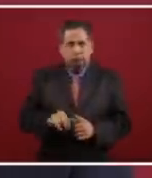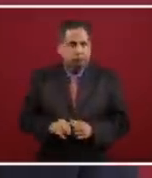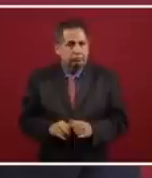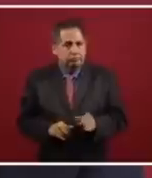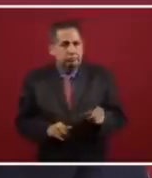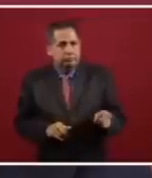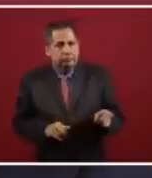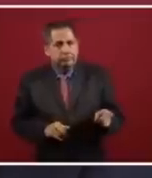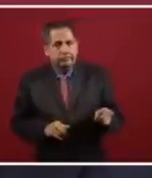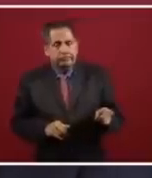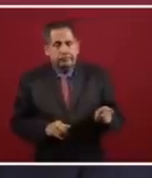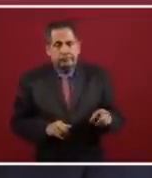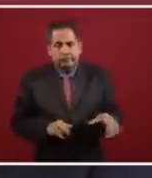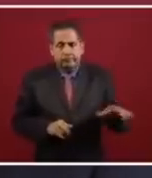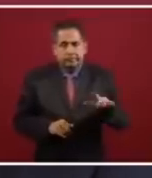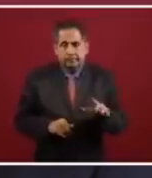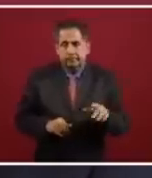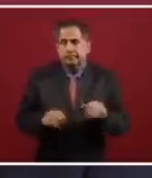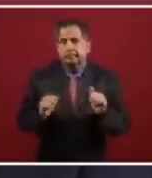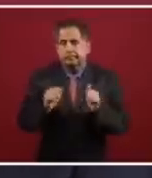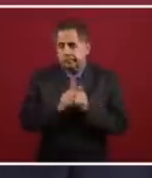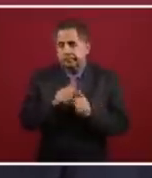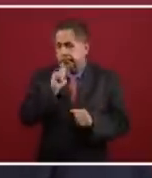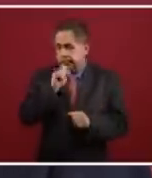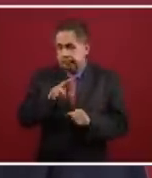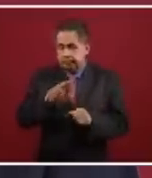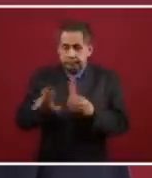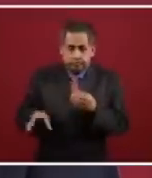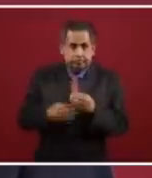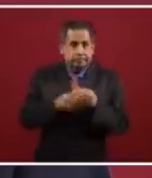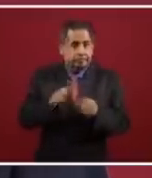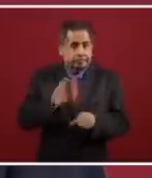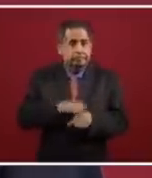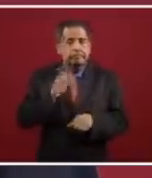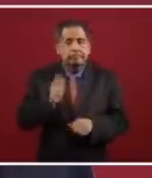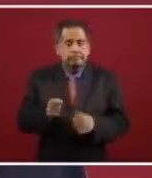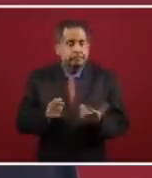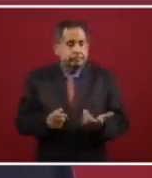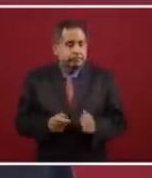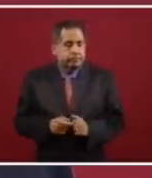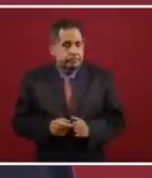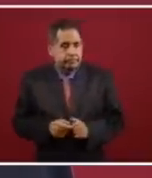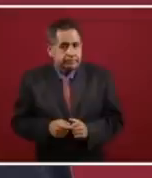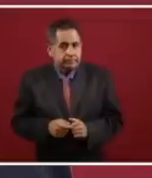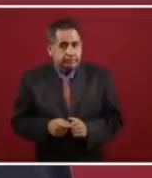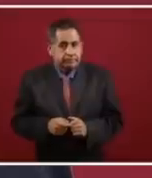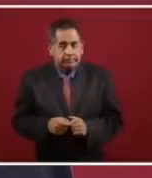Esto se complementa también con